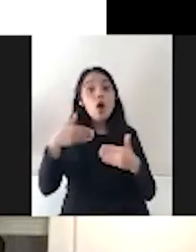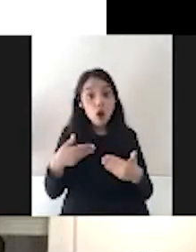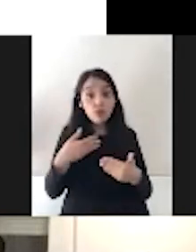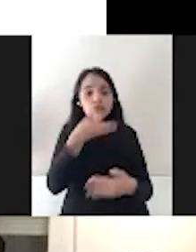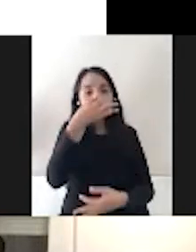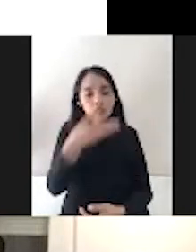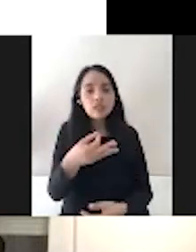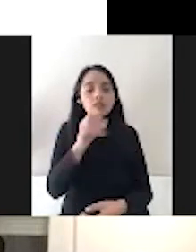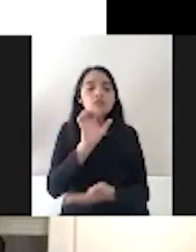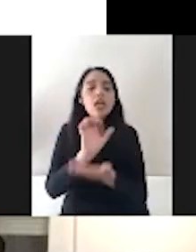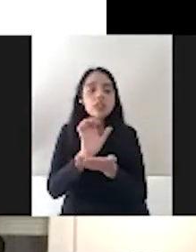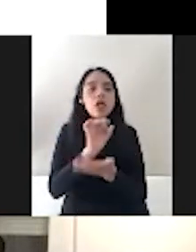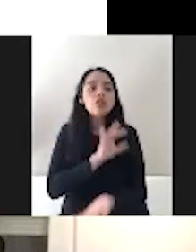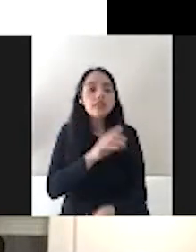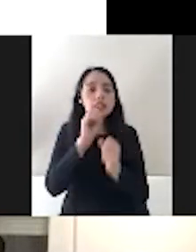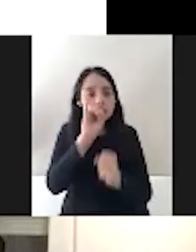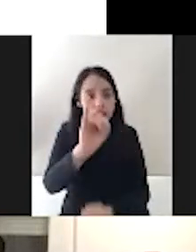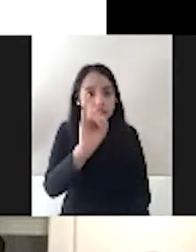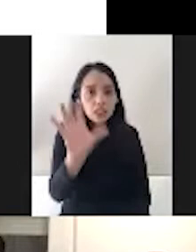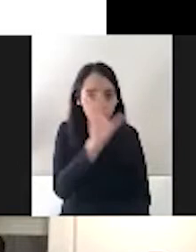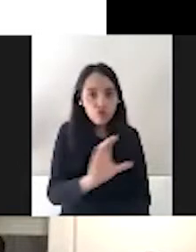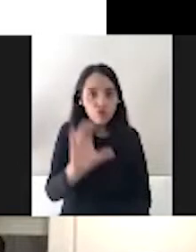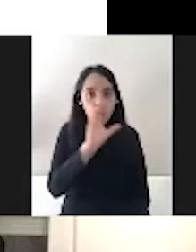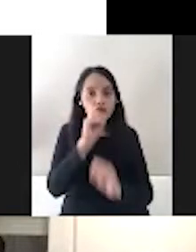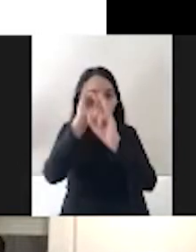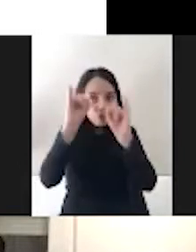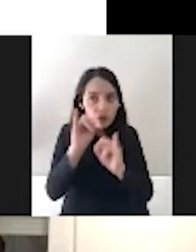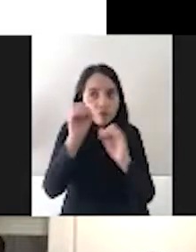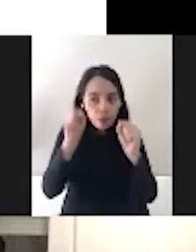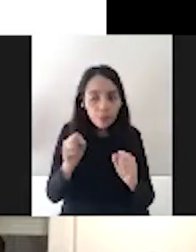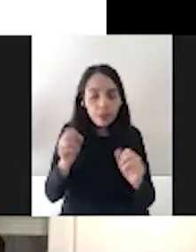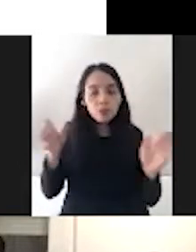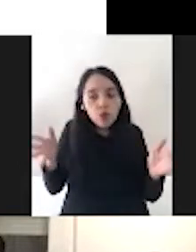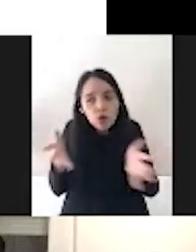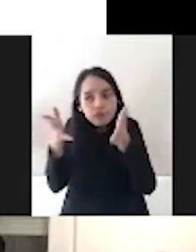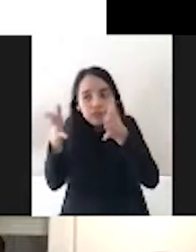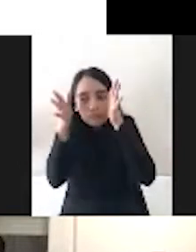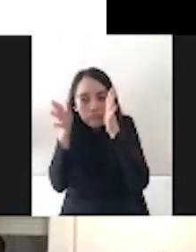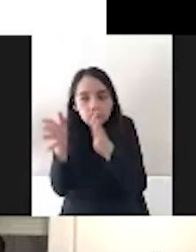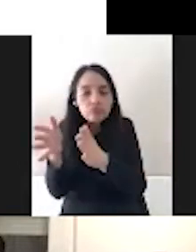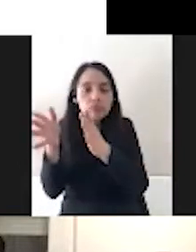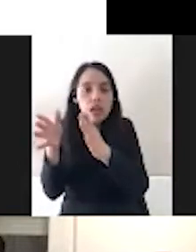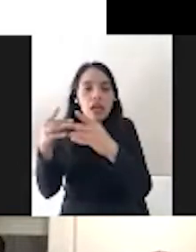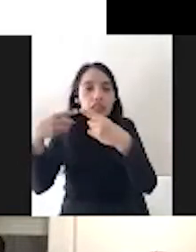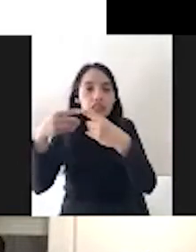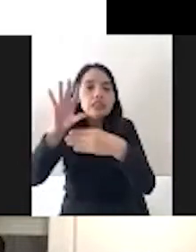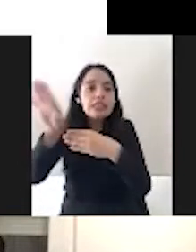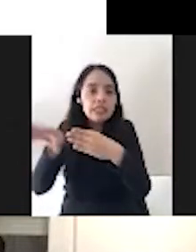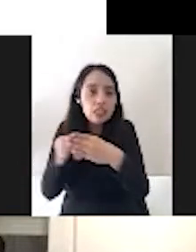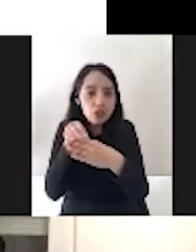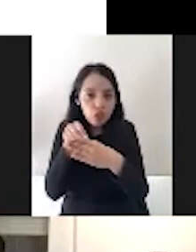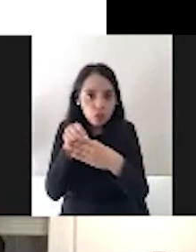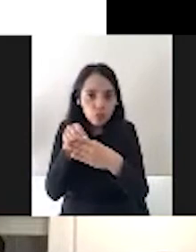de alguna manera que las escuelas se enfoquen hacia un enfoque inclusivo, hacia un paradigma